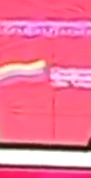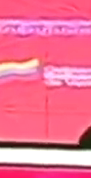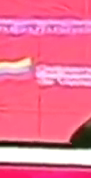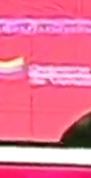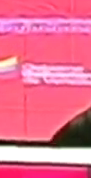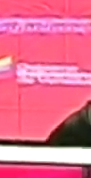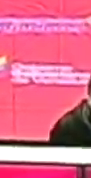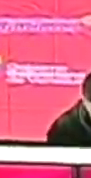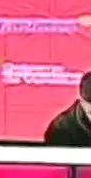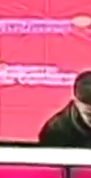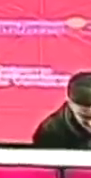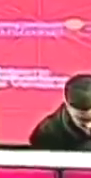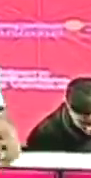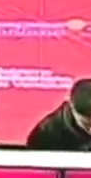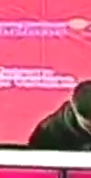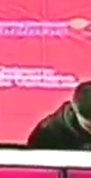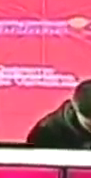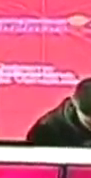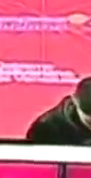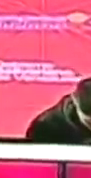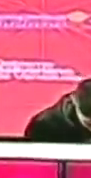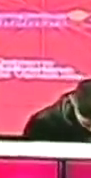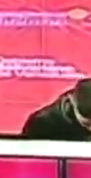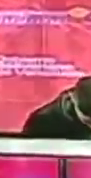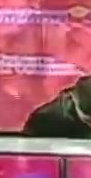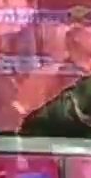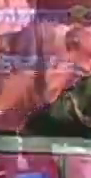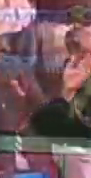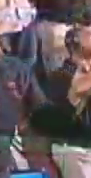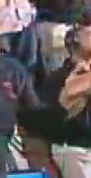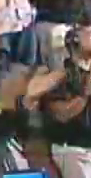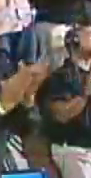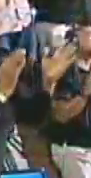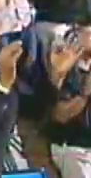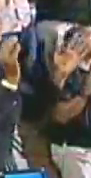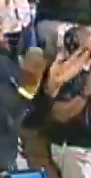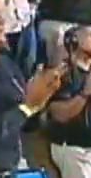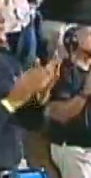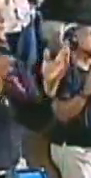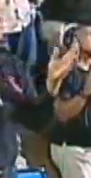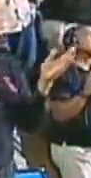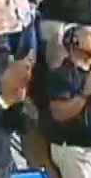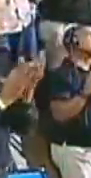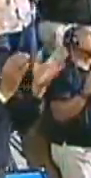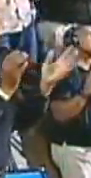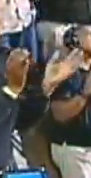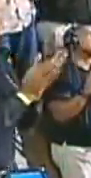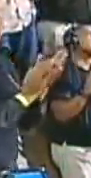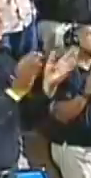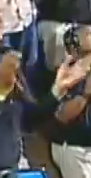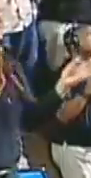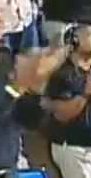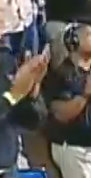revolución, esta vez avanza con convicción. ¡Una bulla chavista!